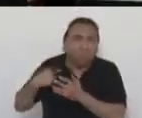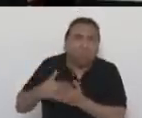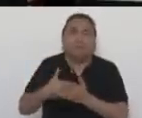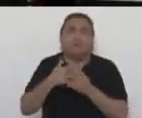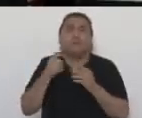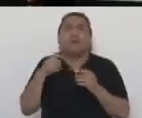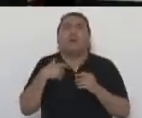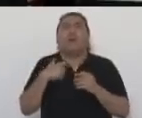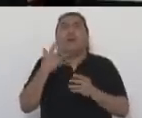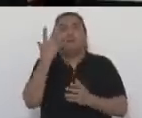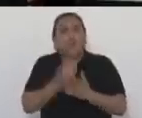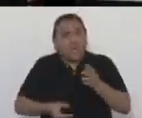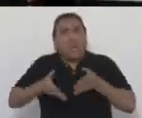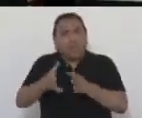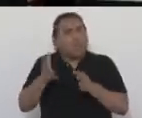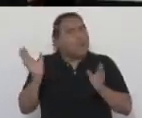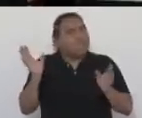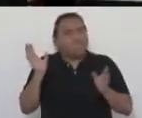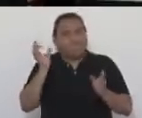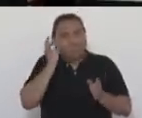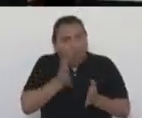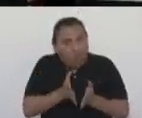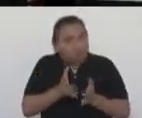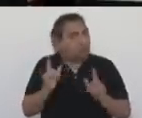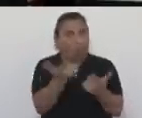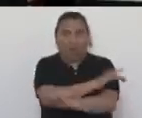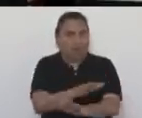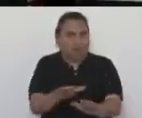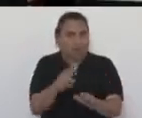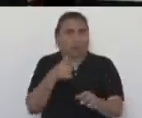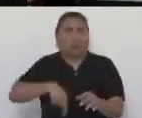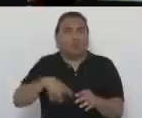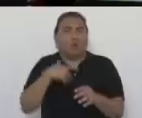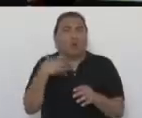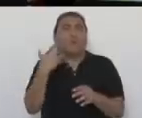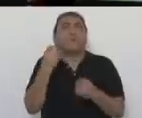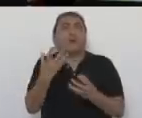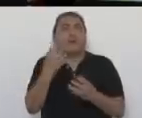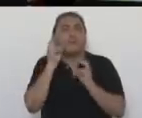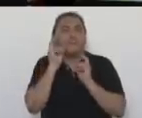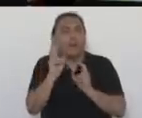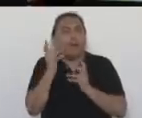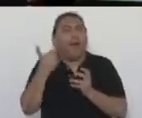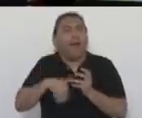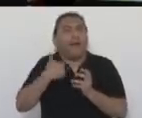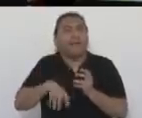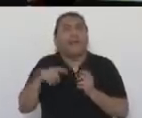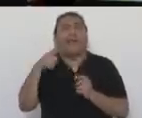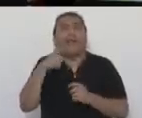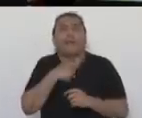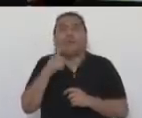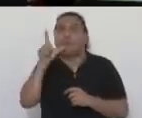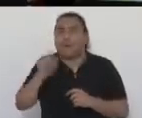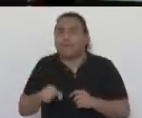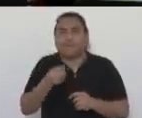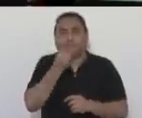es imperdonable, no solo porque ya nadie puede esperar, sino también porque miramos la Argentina y vemos un país